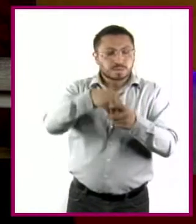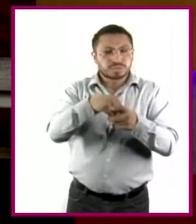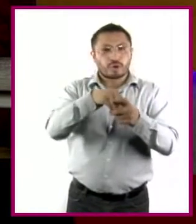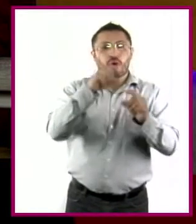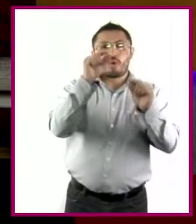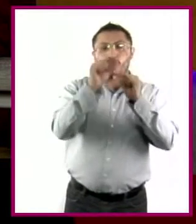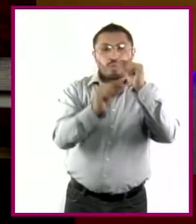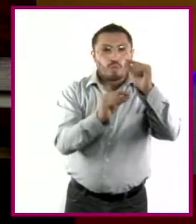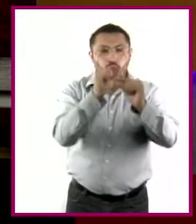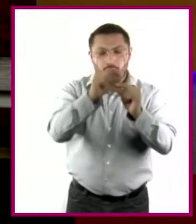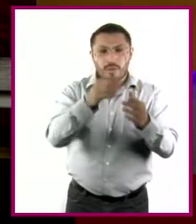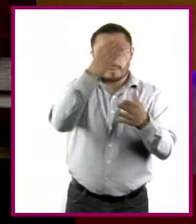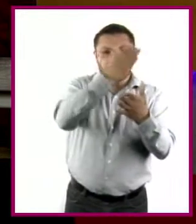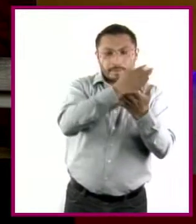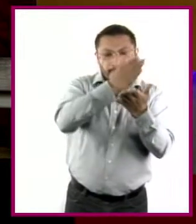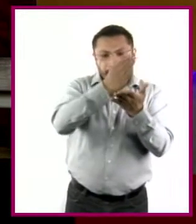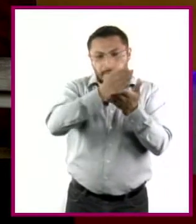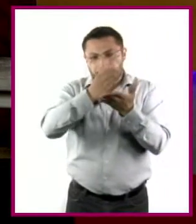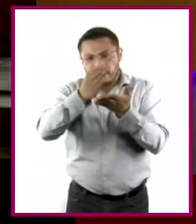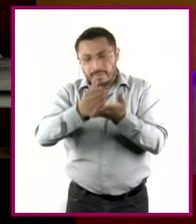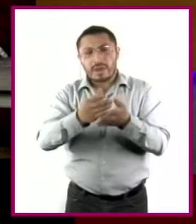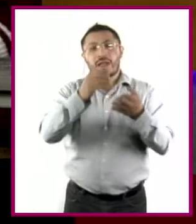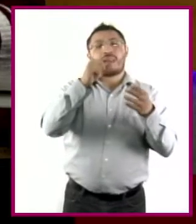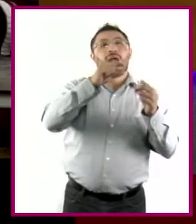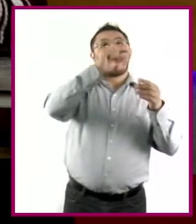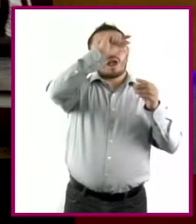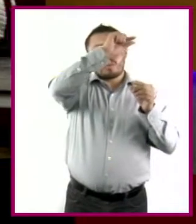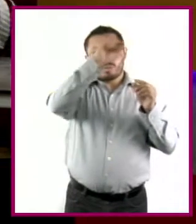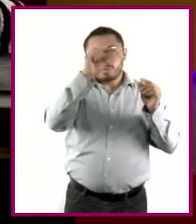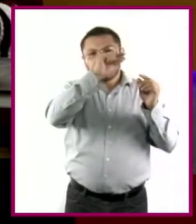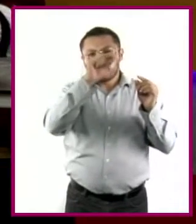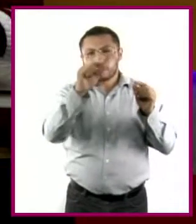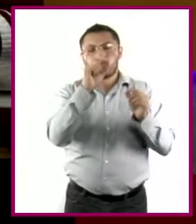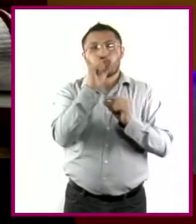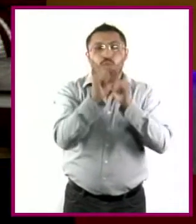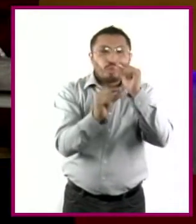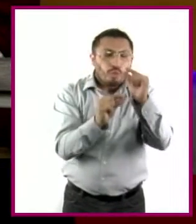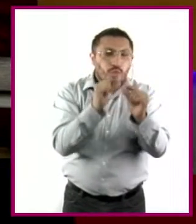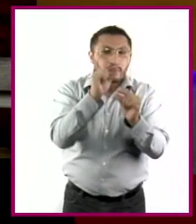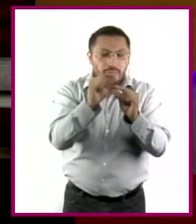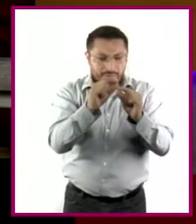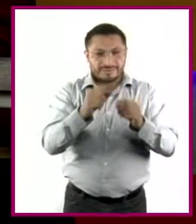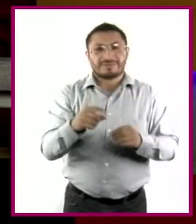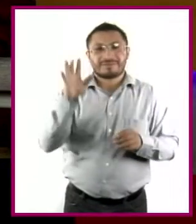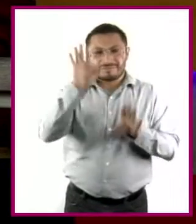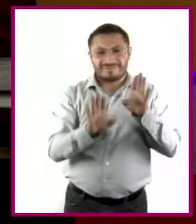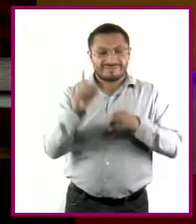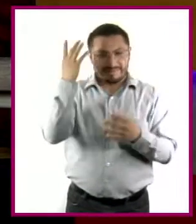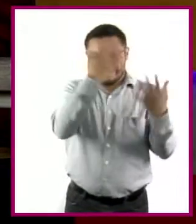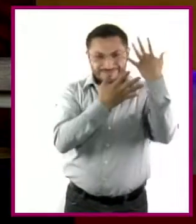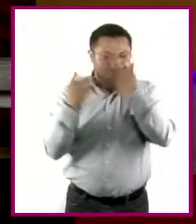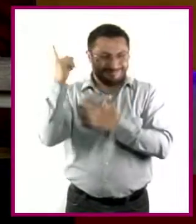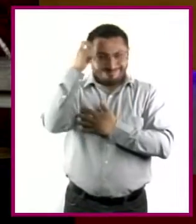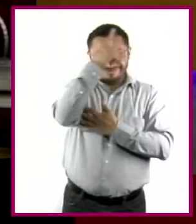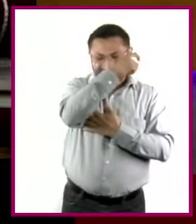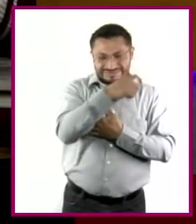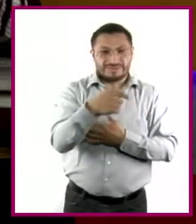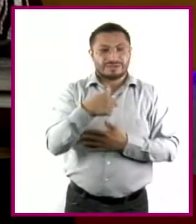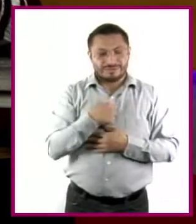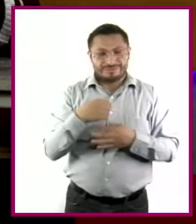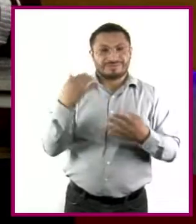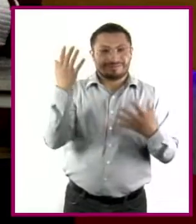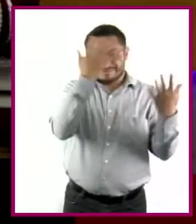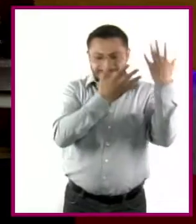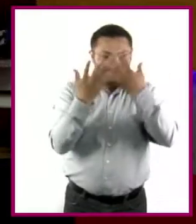partimos de un todo, lo particular será parte de ese todo. Ya sé, suena complicado. También yo quedé igual cuando me lo dijeron. Pero con